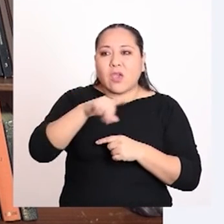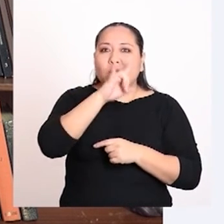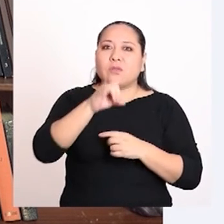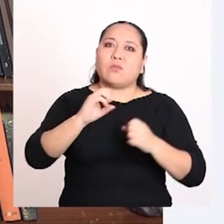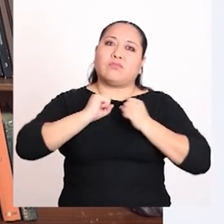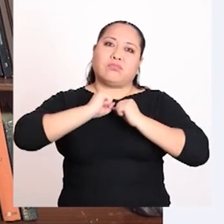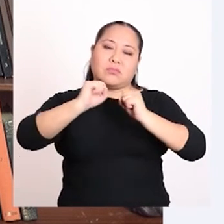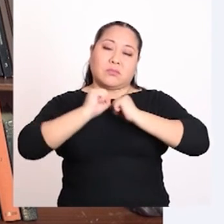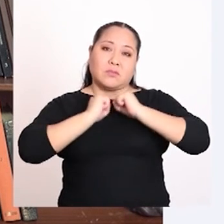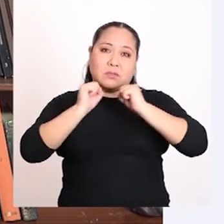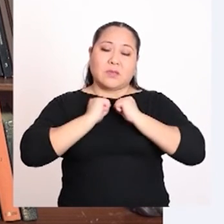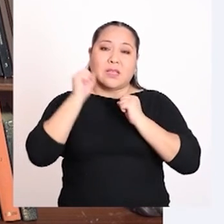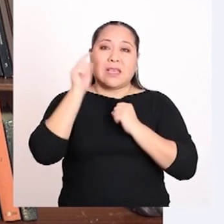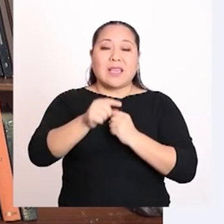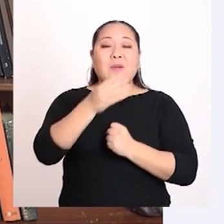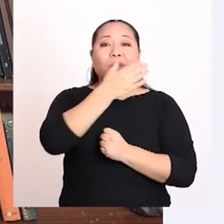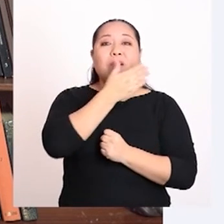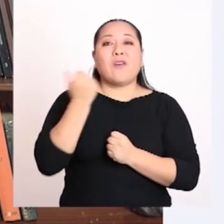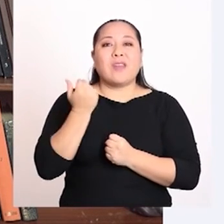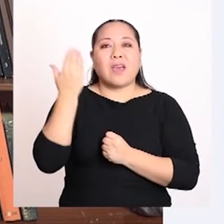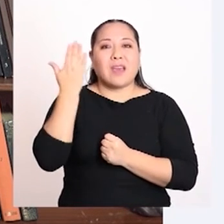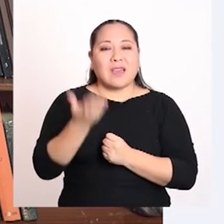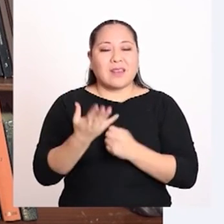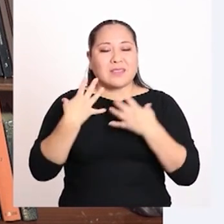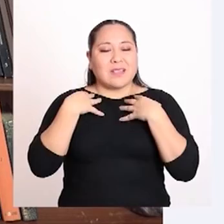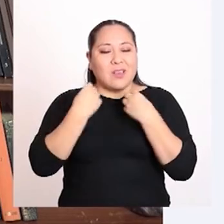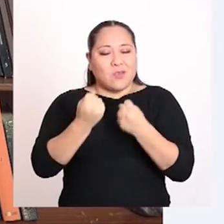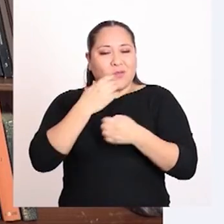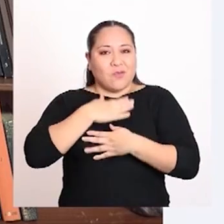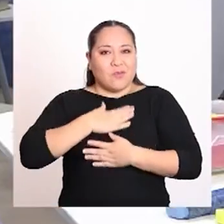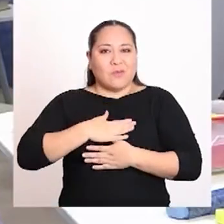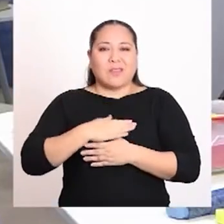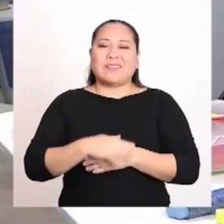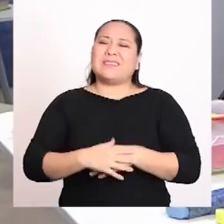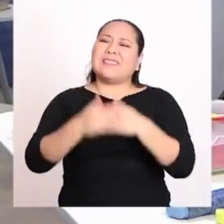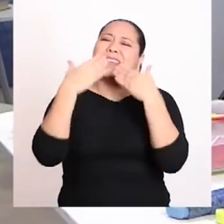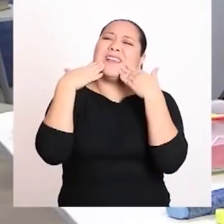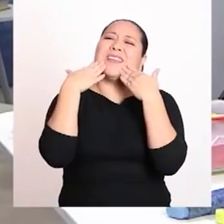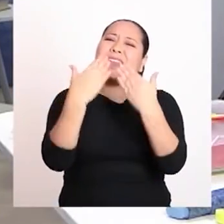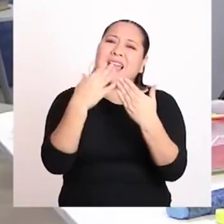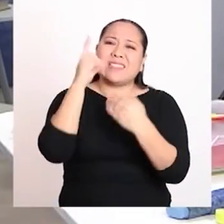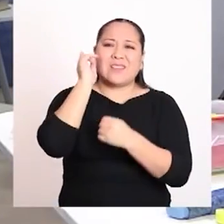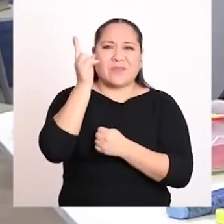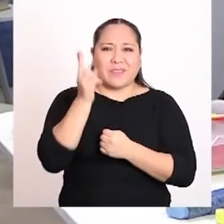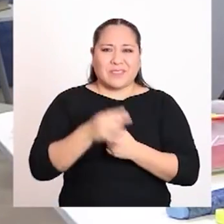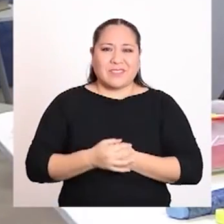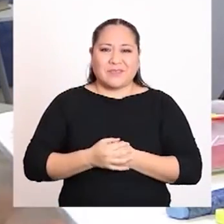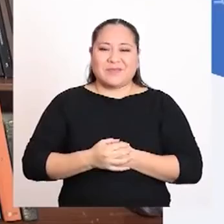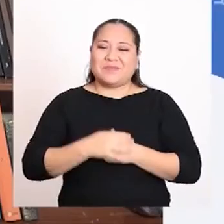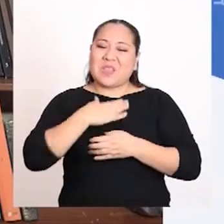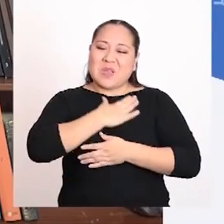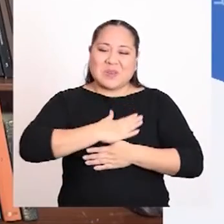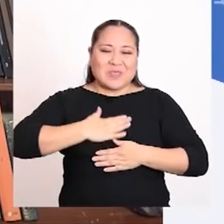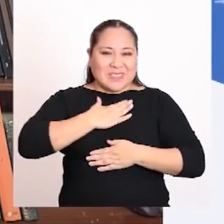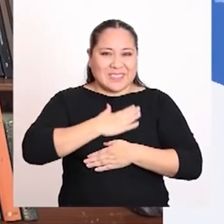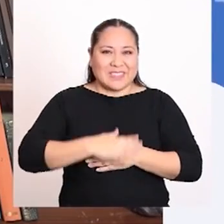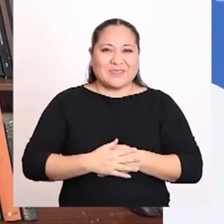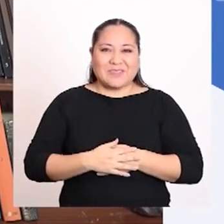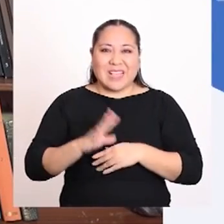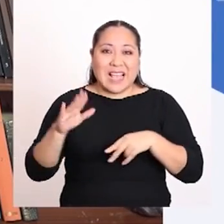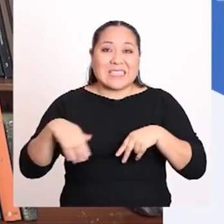hacer actividades físicas y así mejorar nuestra salud física. Muchas gracias, profesor. Un